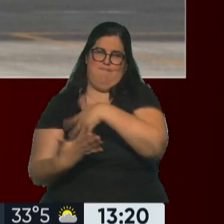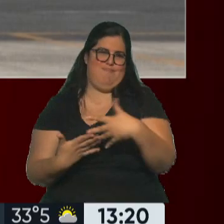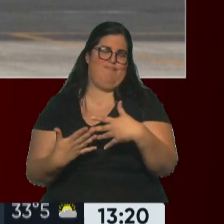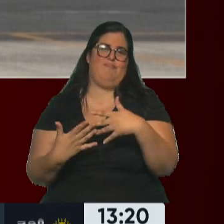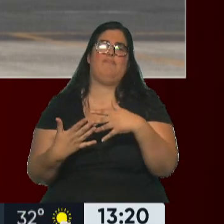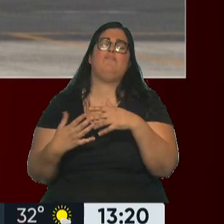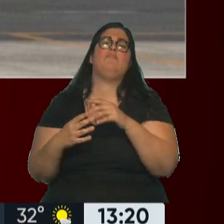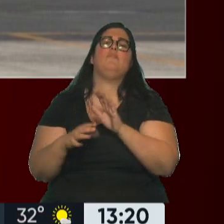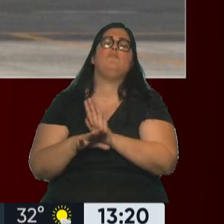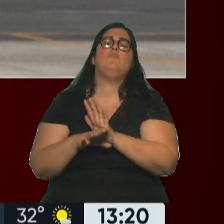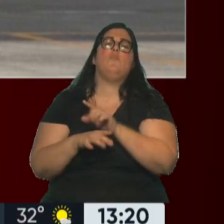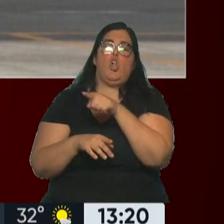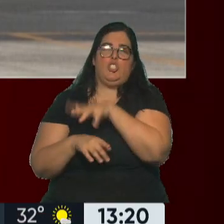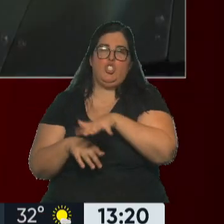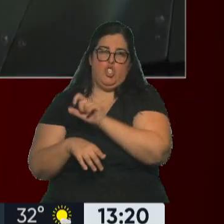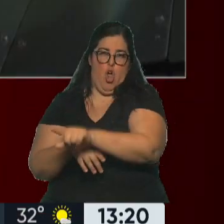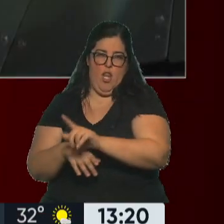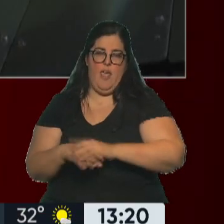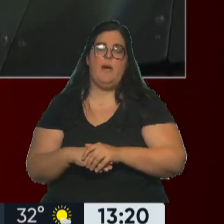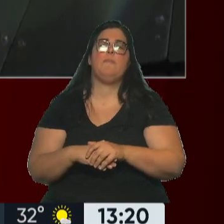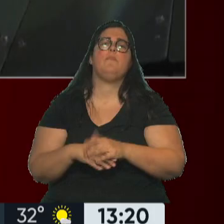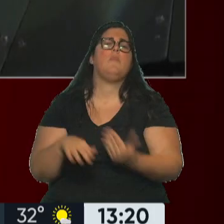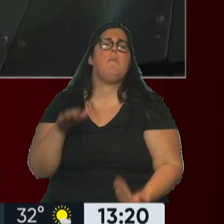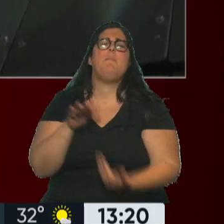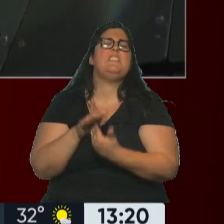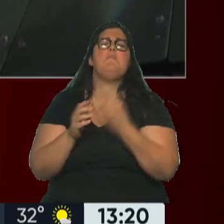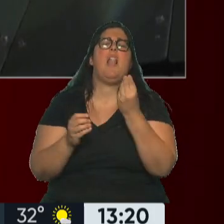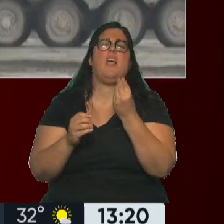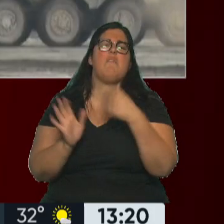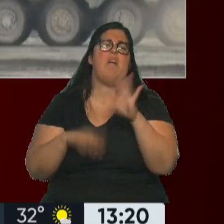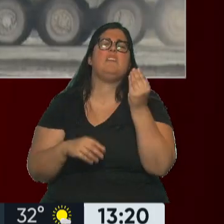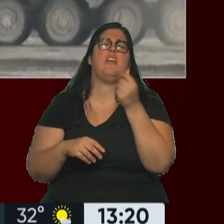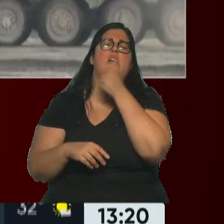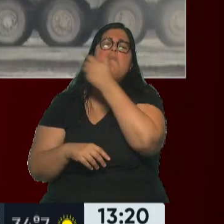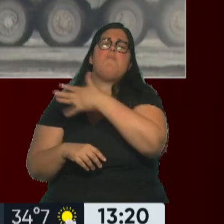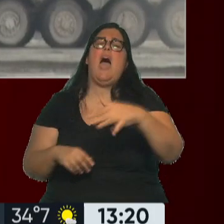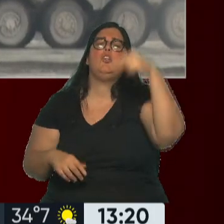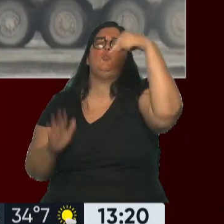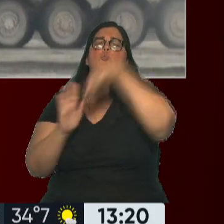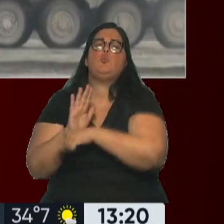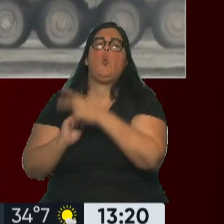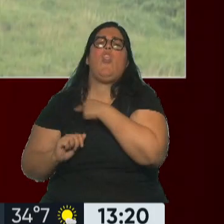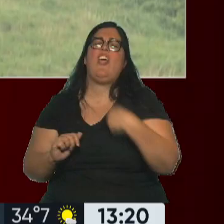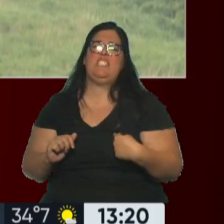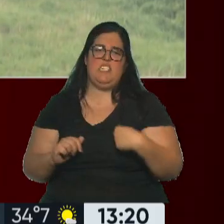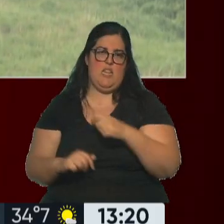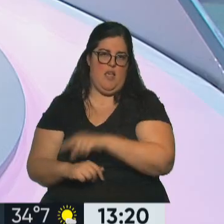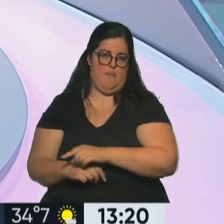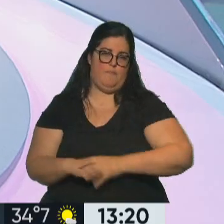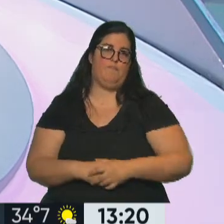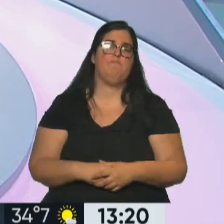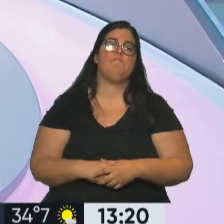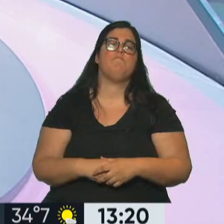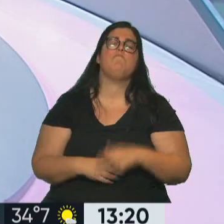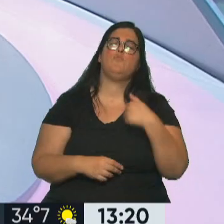de toda la parte, sobre todo, principalmente, del mar del sur de China o mar de China meridional. Leticia.